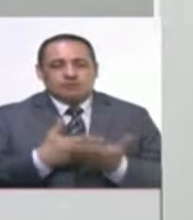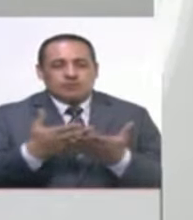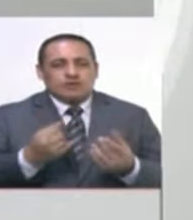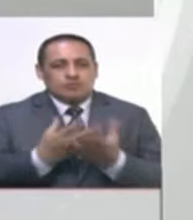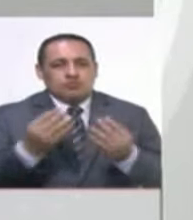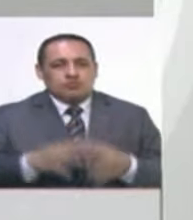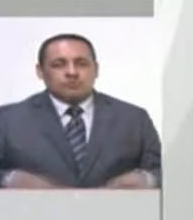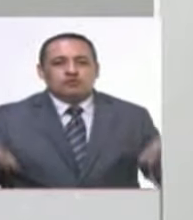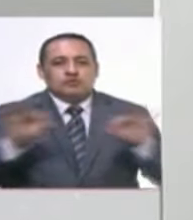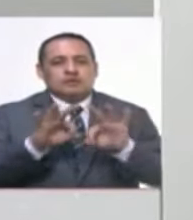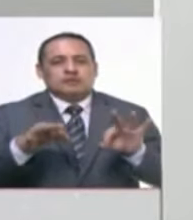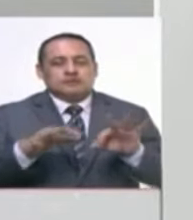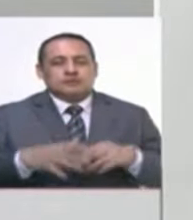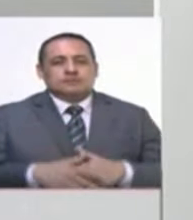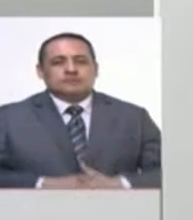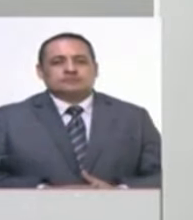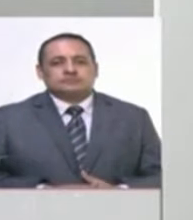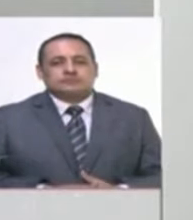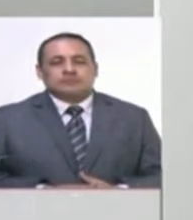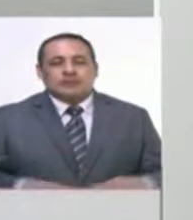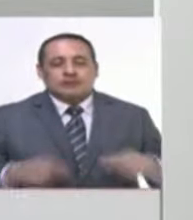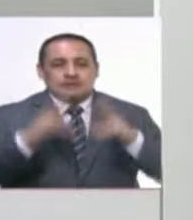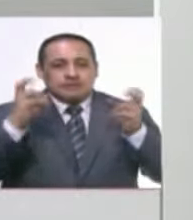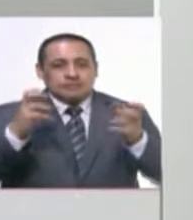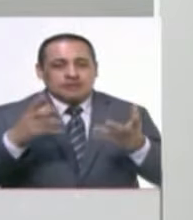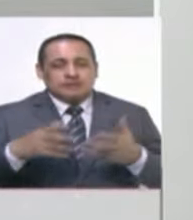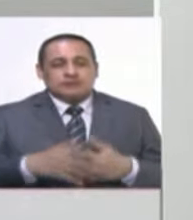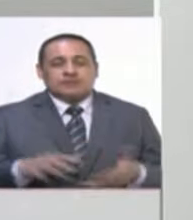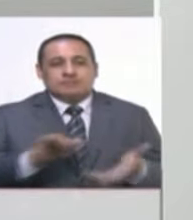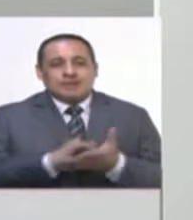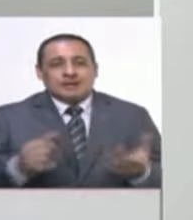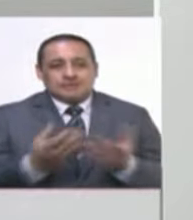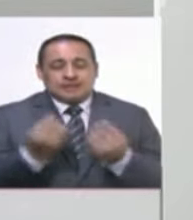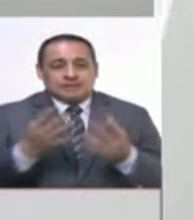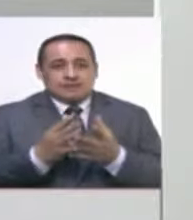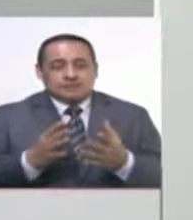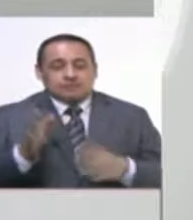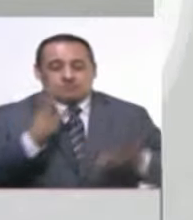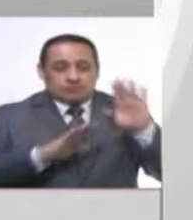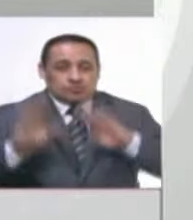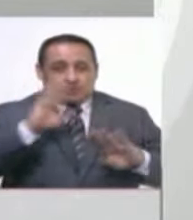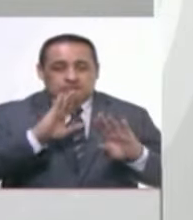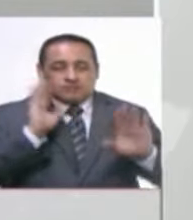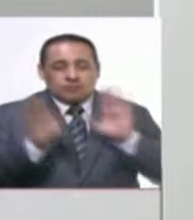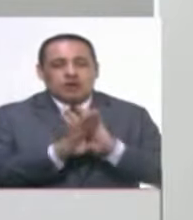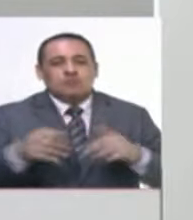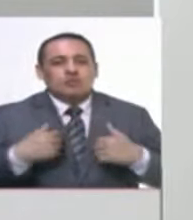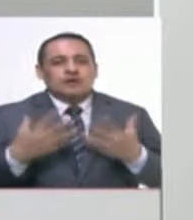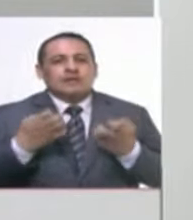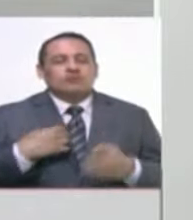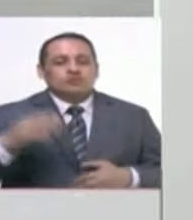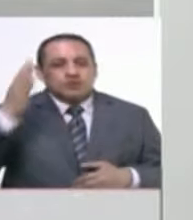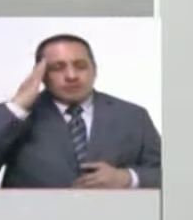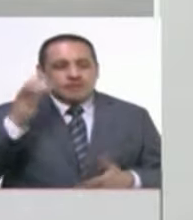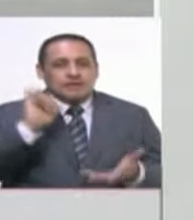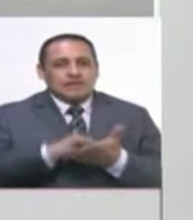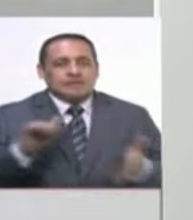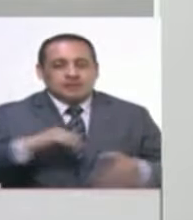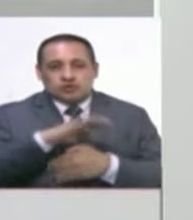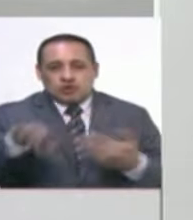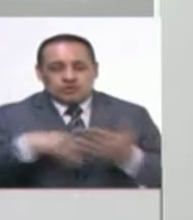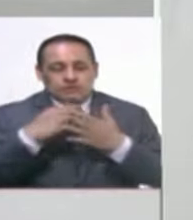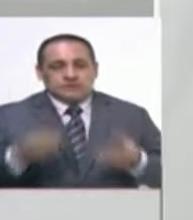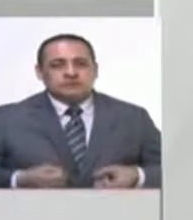muy importantes, temas bastante relevantes. Queremos saber si es que de lo que